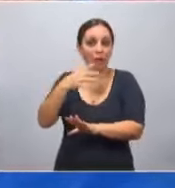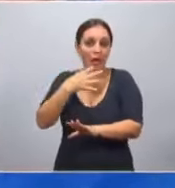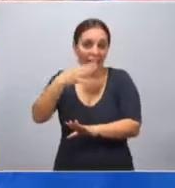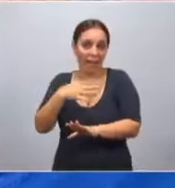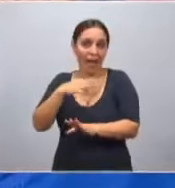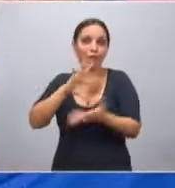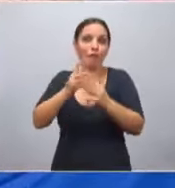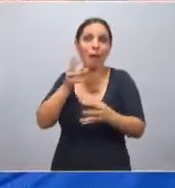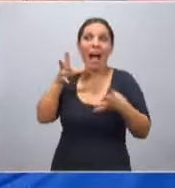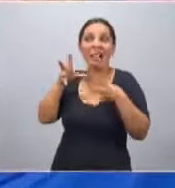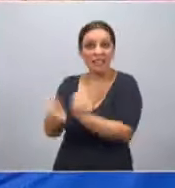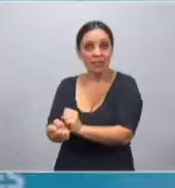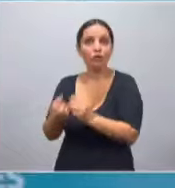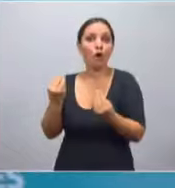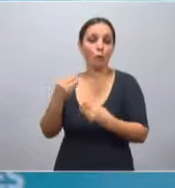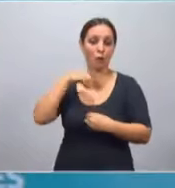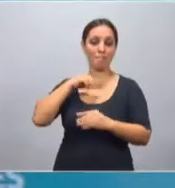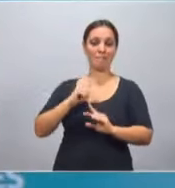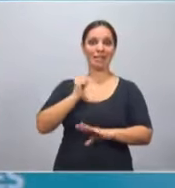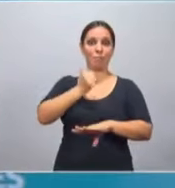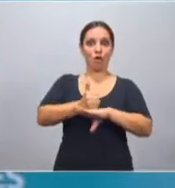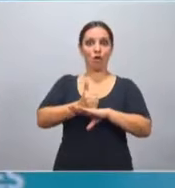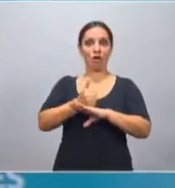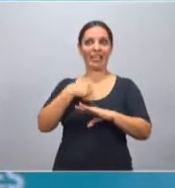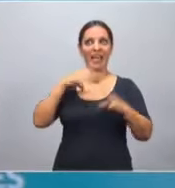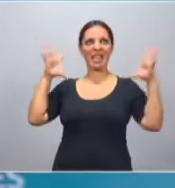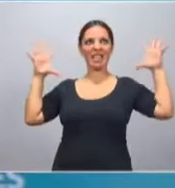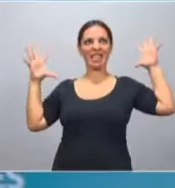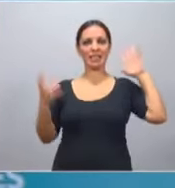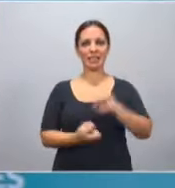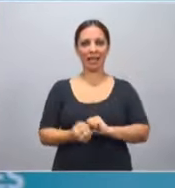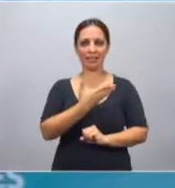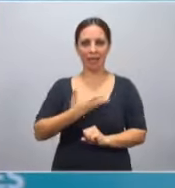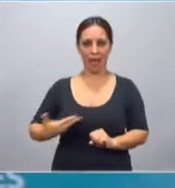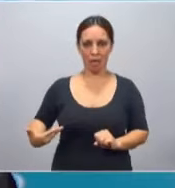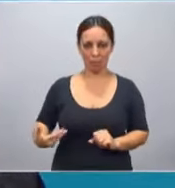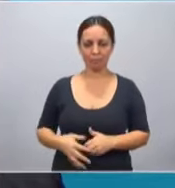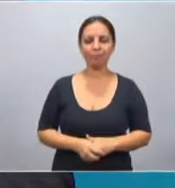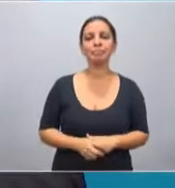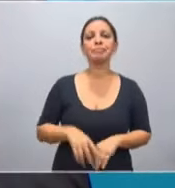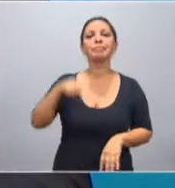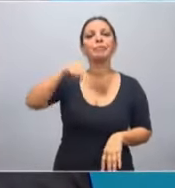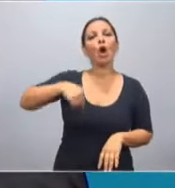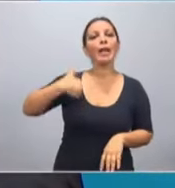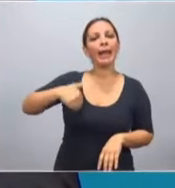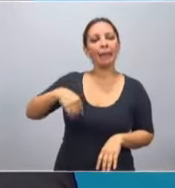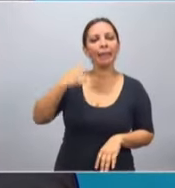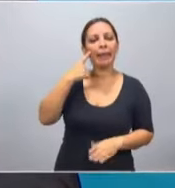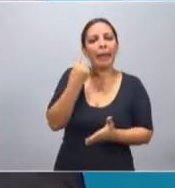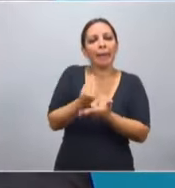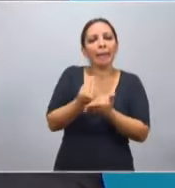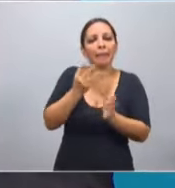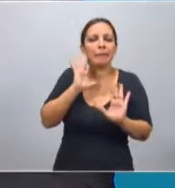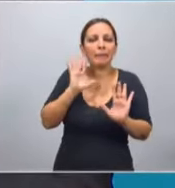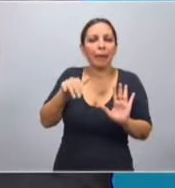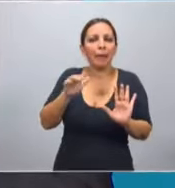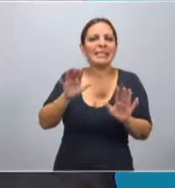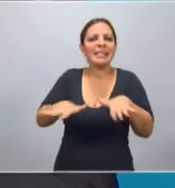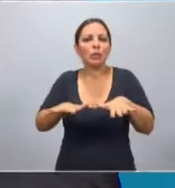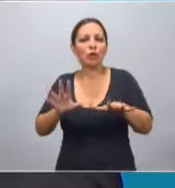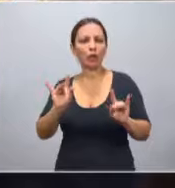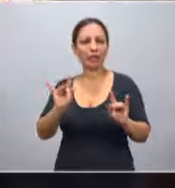adentro No yo quiero decir que hoy en la Argentina estamos viviendo una situación realmente muy compleja como